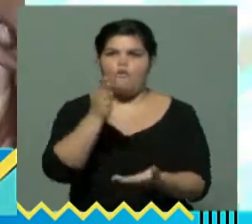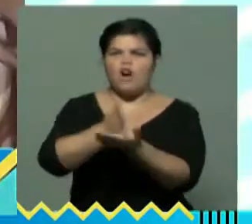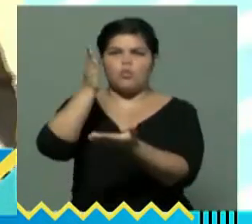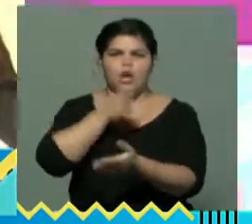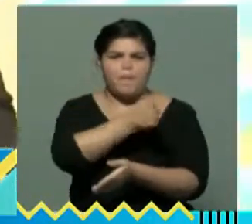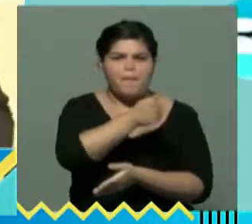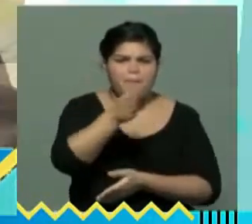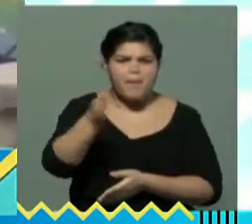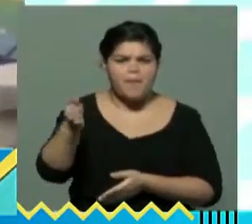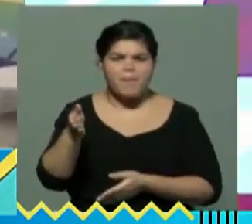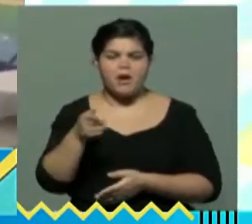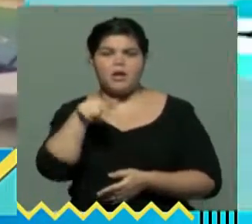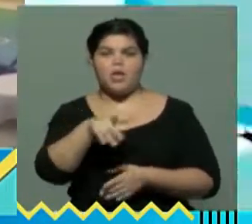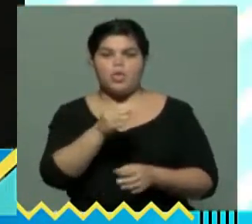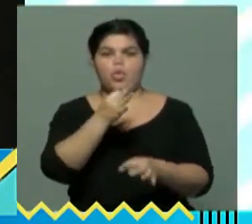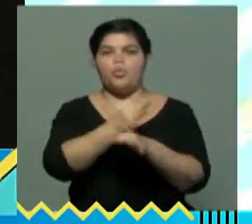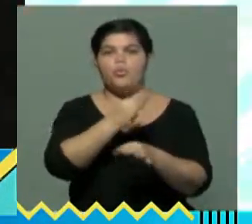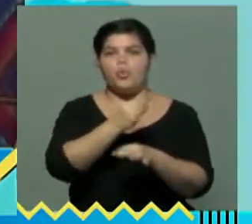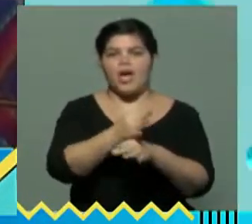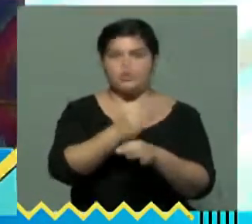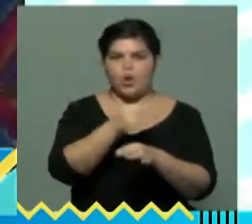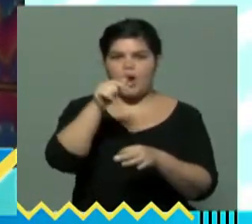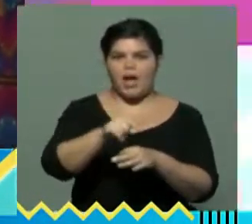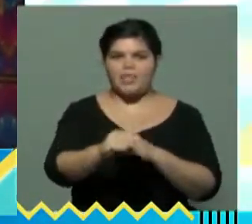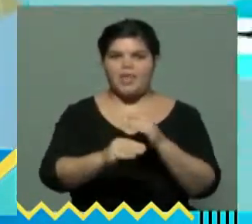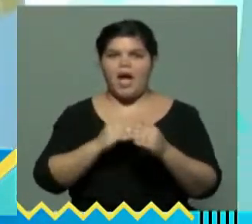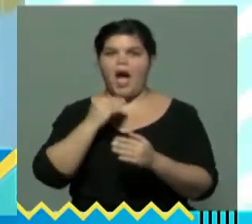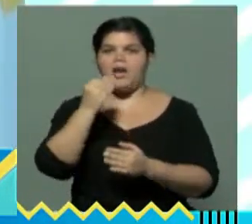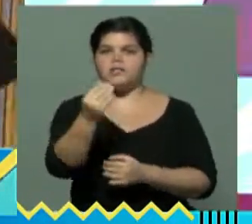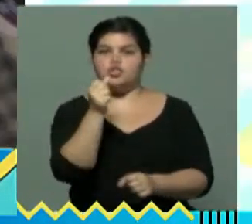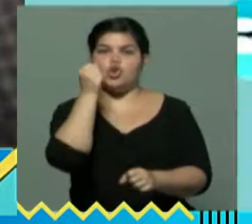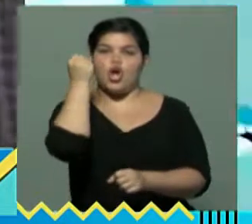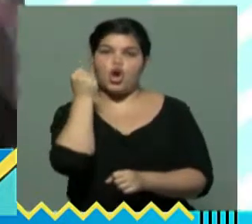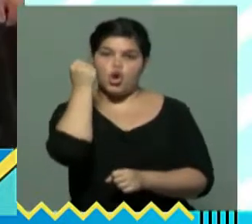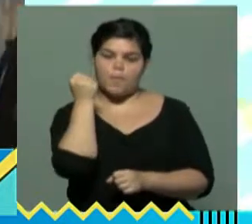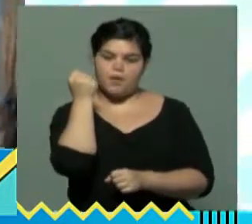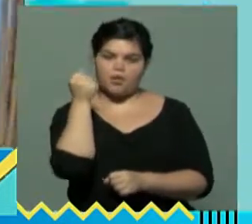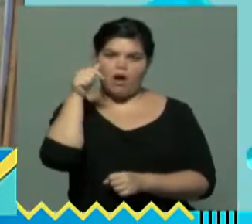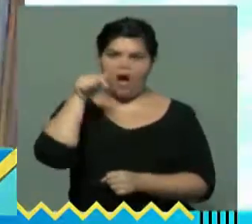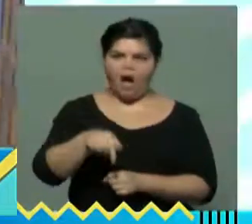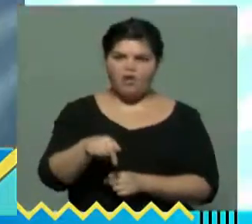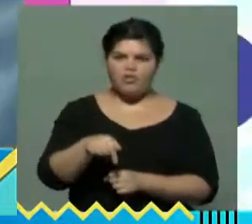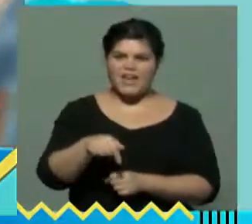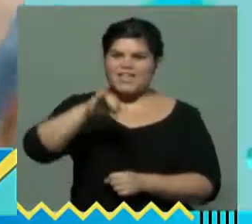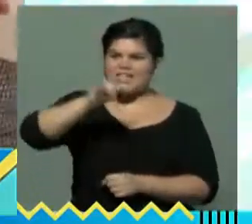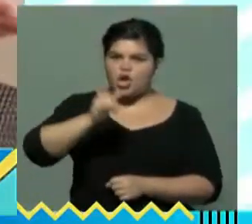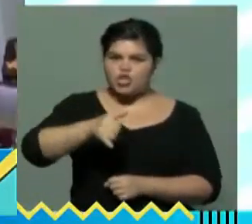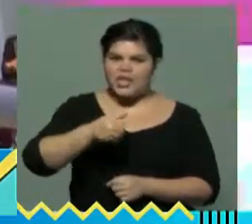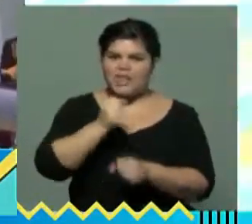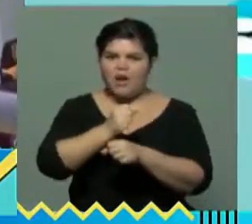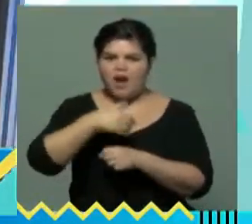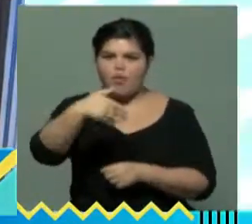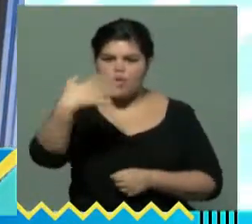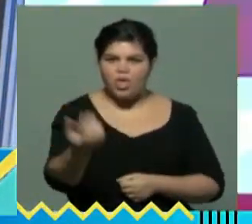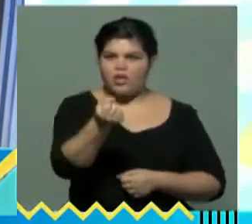tasa de informalidad más alta. Esto lo hemos hablado un poco hoy. Y en la mayoría de los indicadores... No necesariamente es así. ¿Y por qué